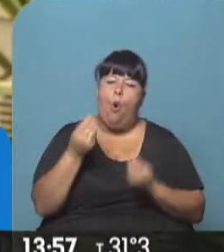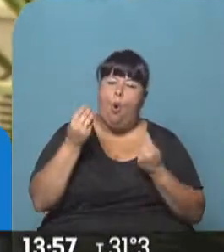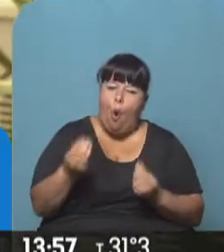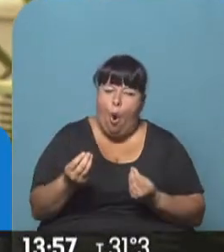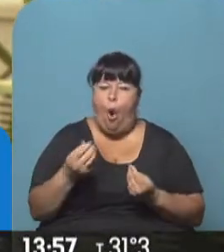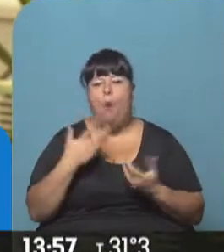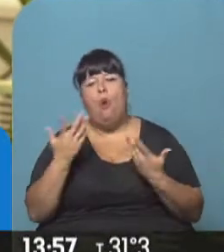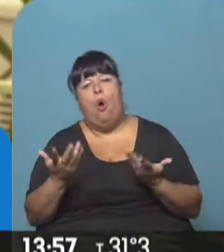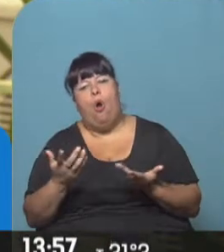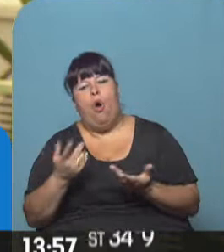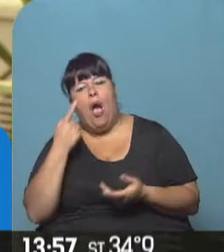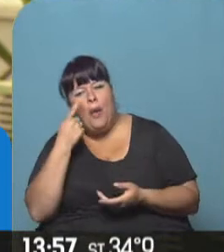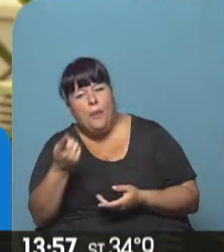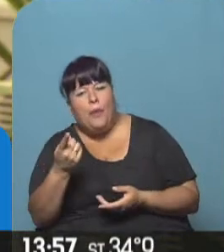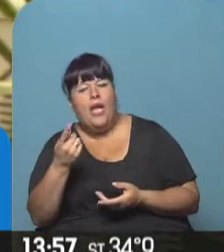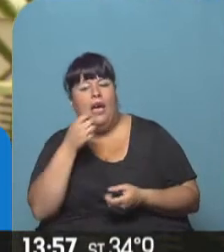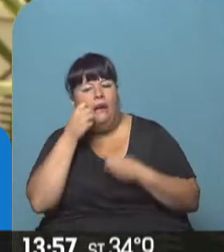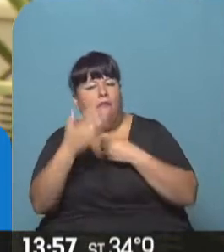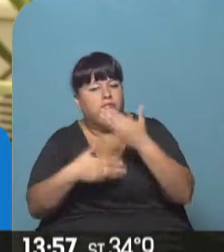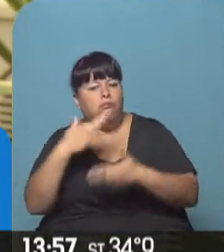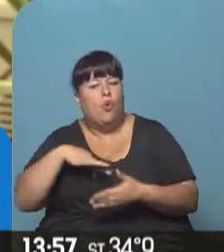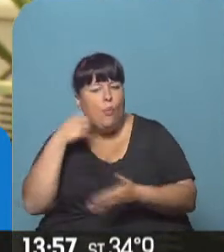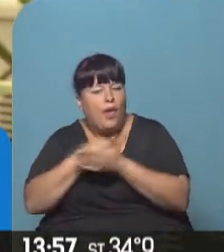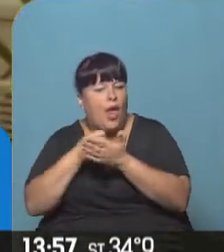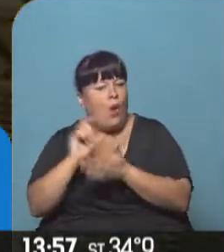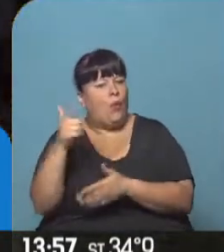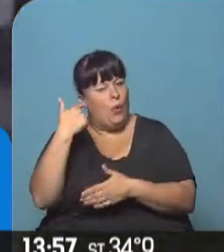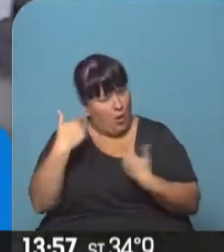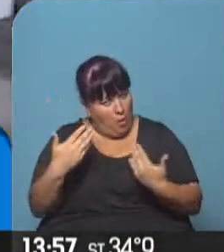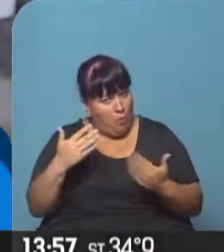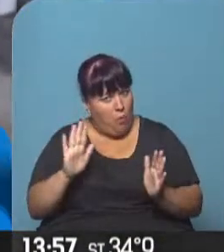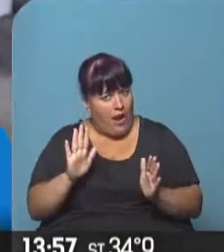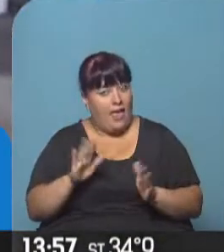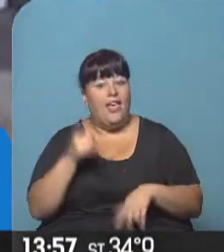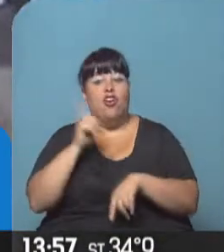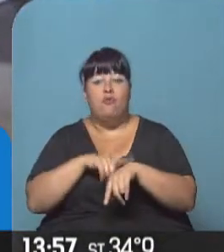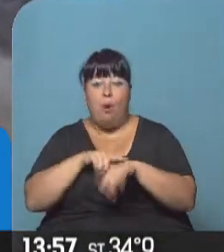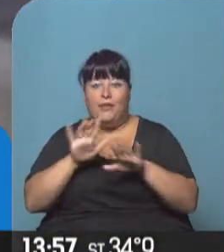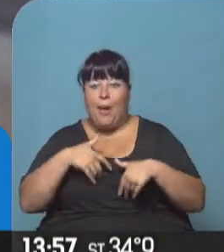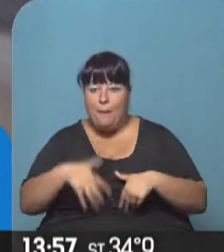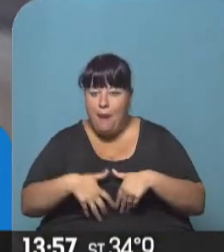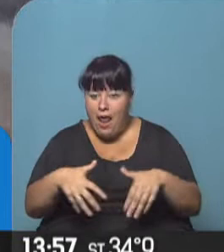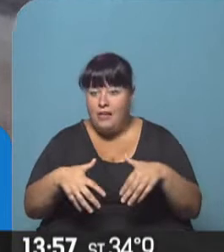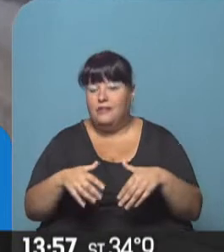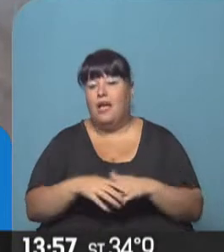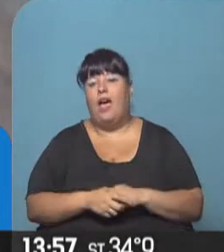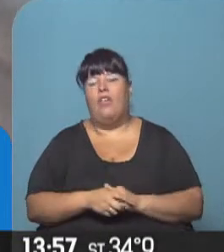o se ve como superación de vida, como increíble lo que podés hacer. Estaba en ese momento embarazada